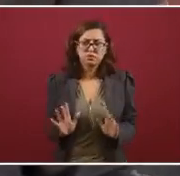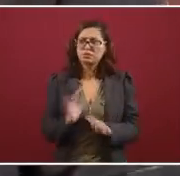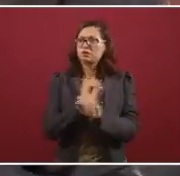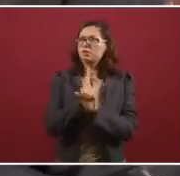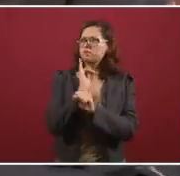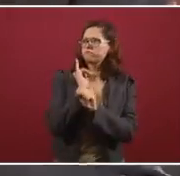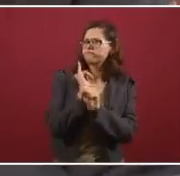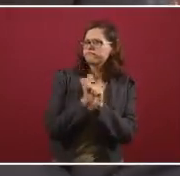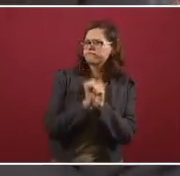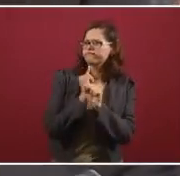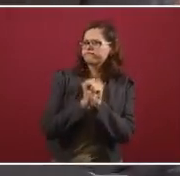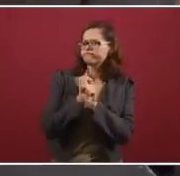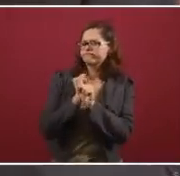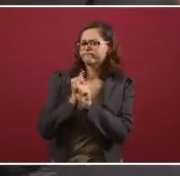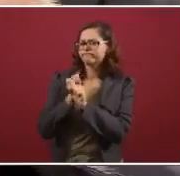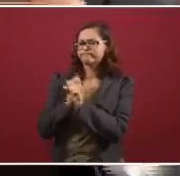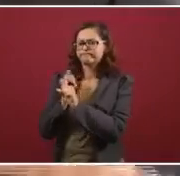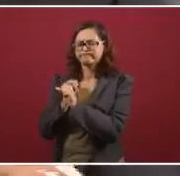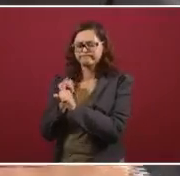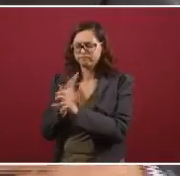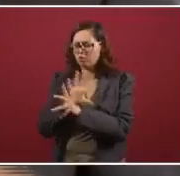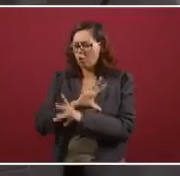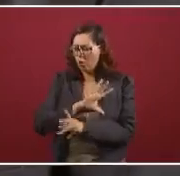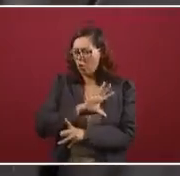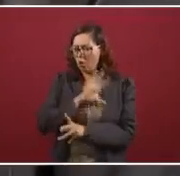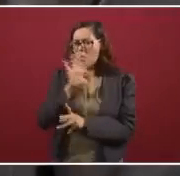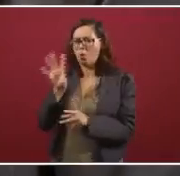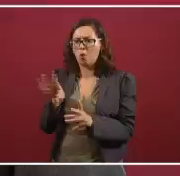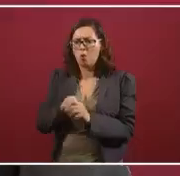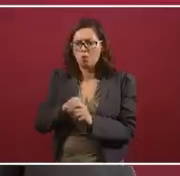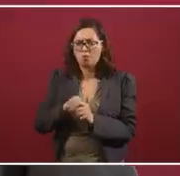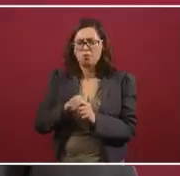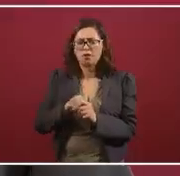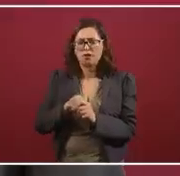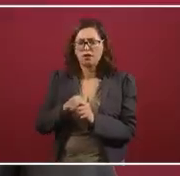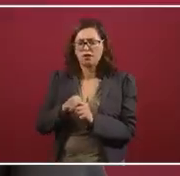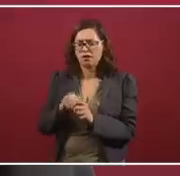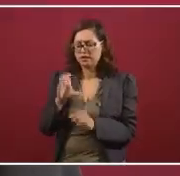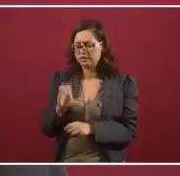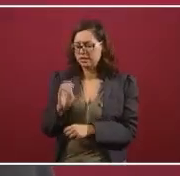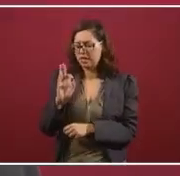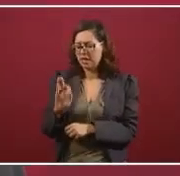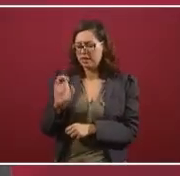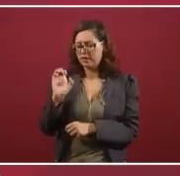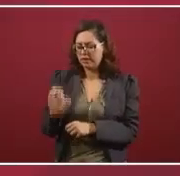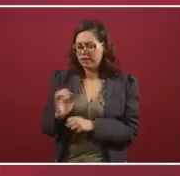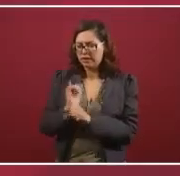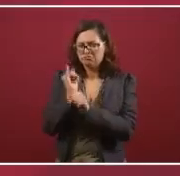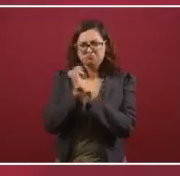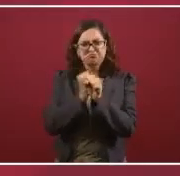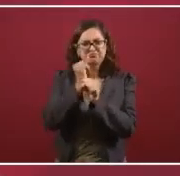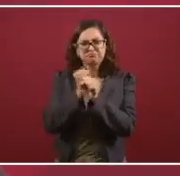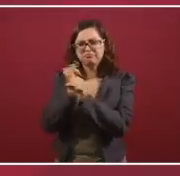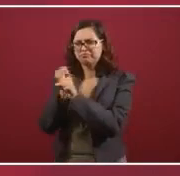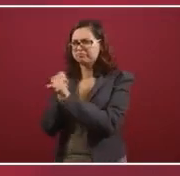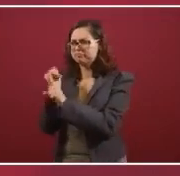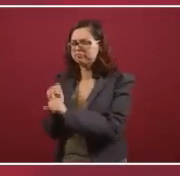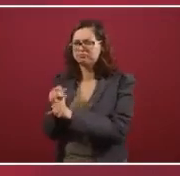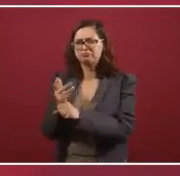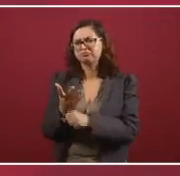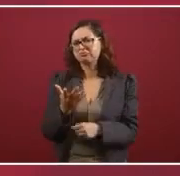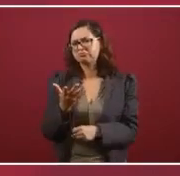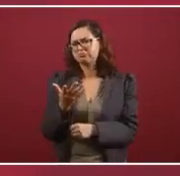investigación integral por parte de los técnicos de la CFE de cuánto cuesta una tarifa